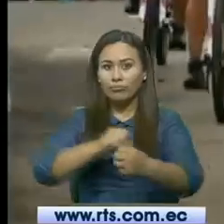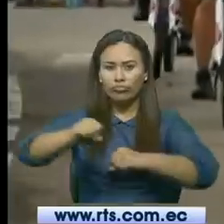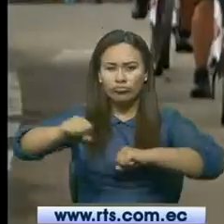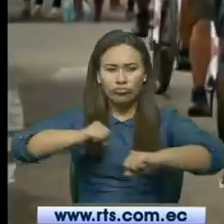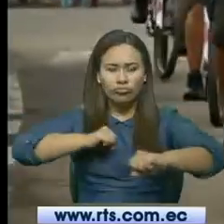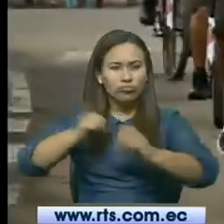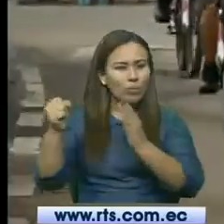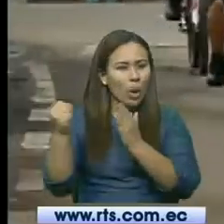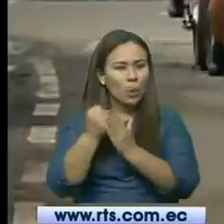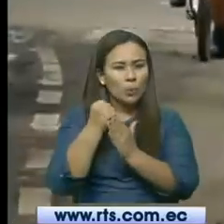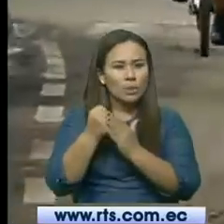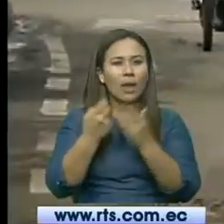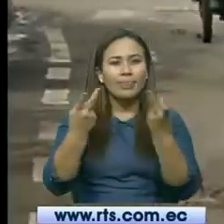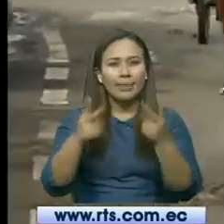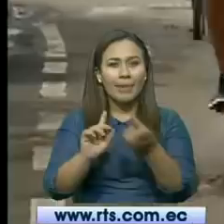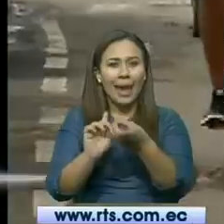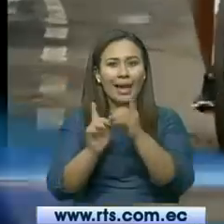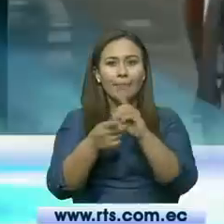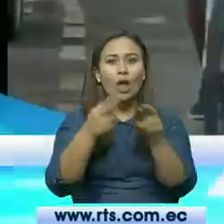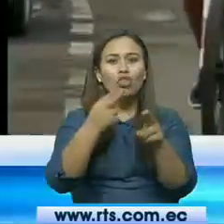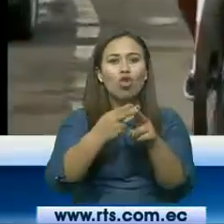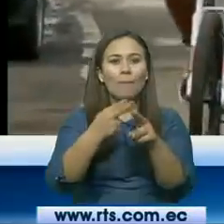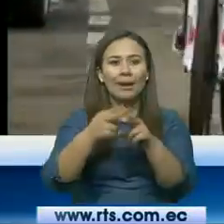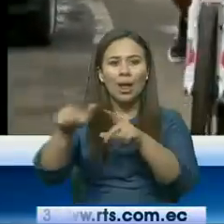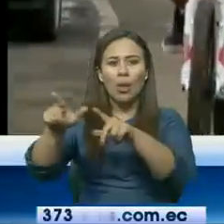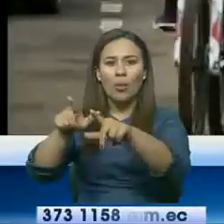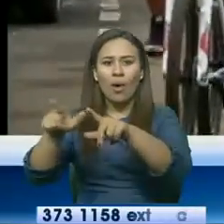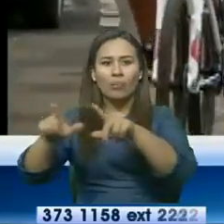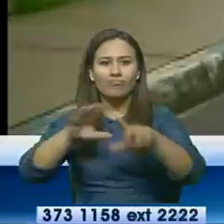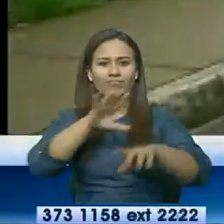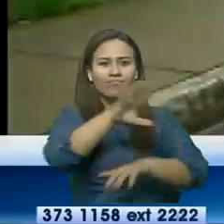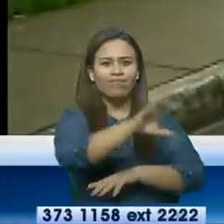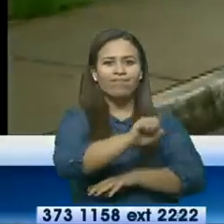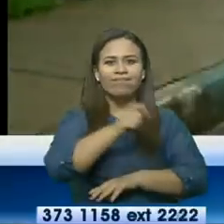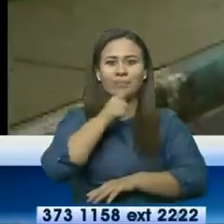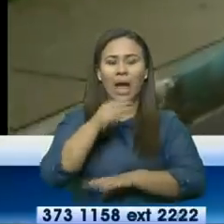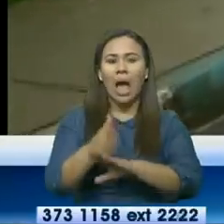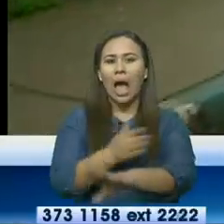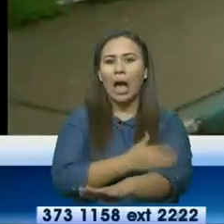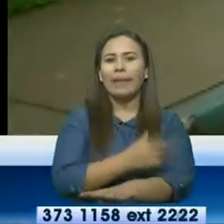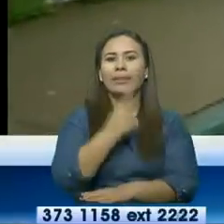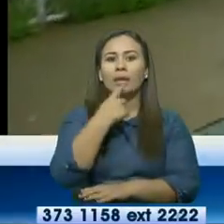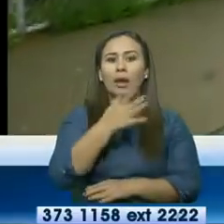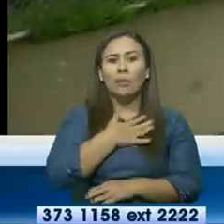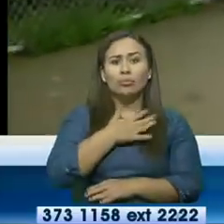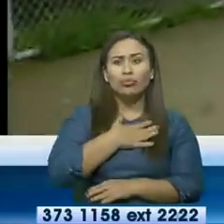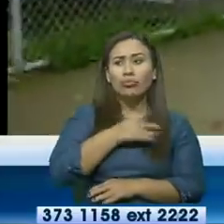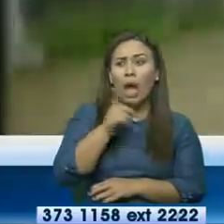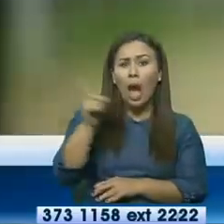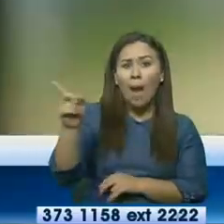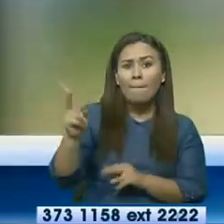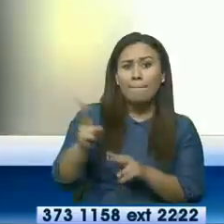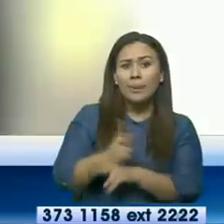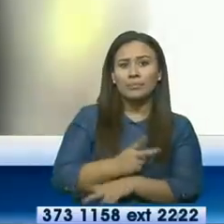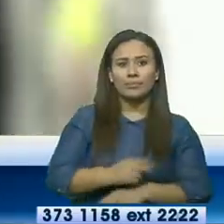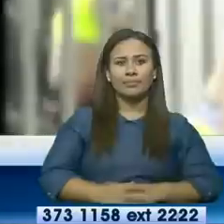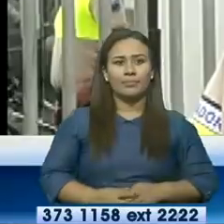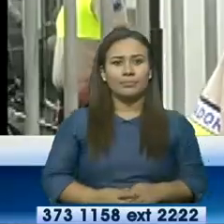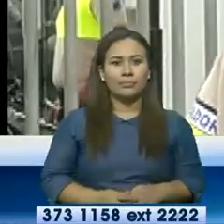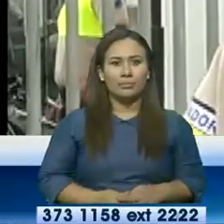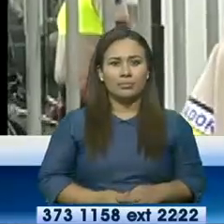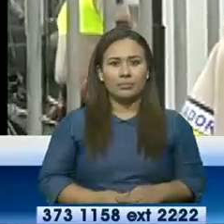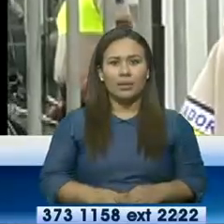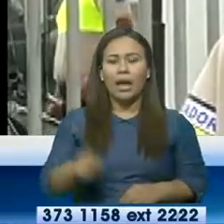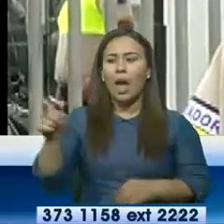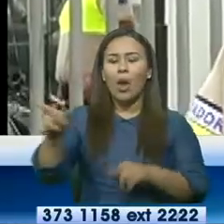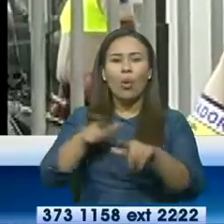se ha logrado cambiar nombres de lugares que estigmatizaba a los habitantes del sector el canal de la muerte